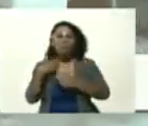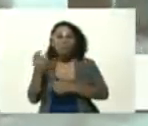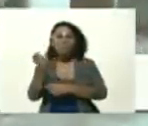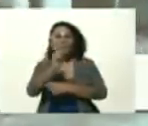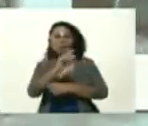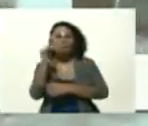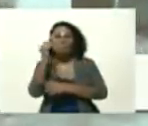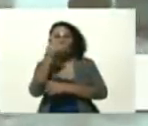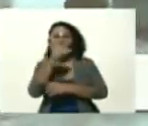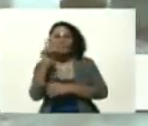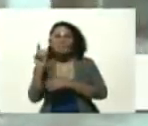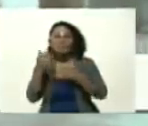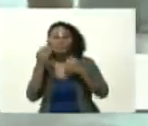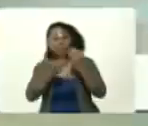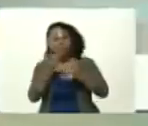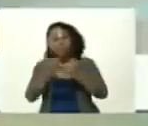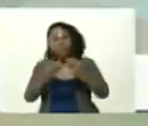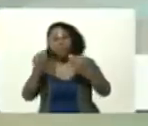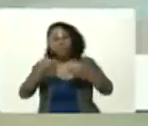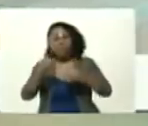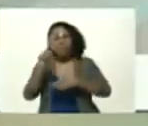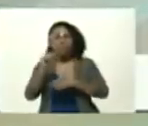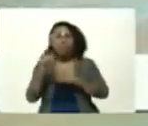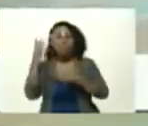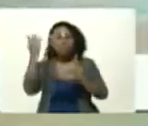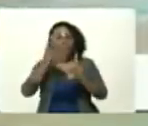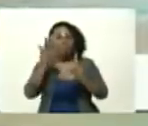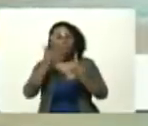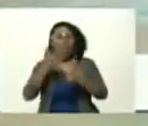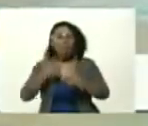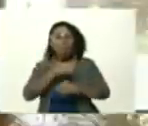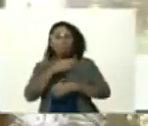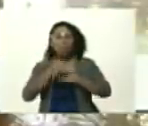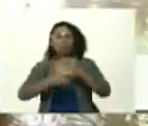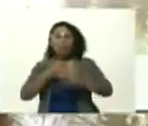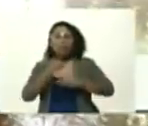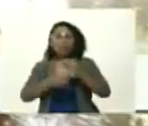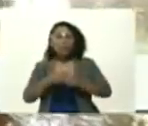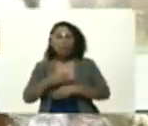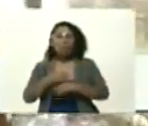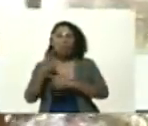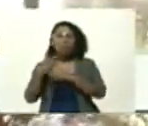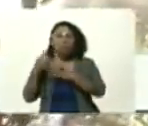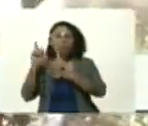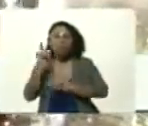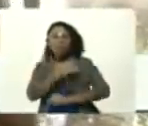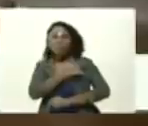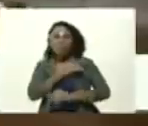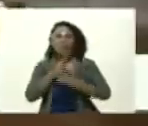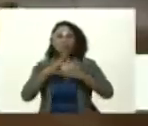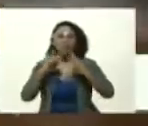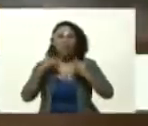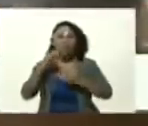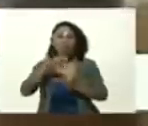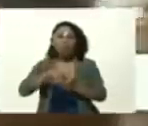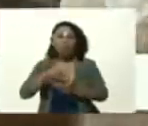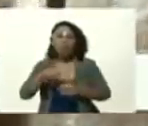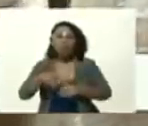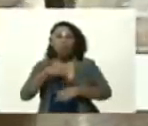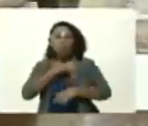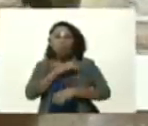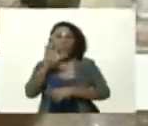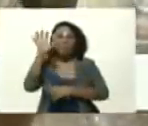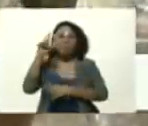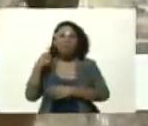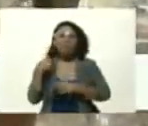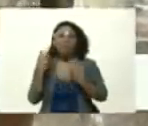de octubre, y tal como lo estamos haciendo aquí, también por su instrucción, lo estamos haciendo en otras universidades en todos los estados de nuestro país.